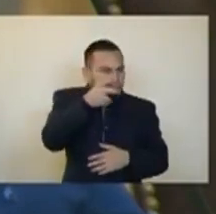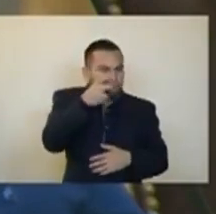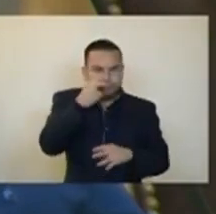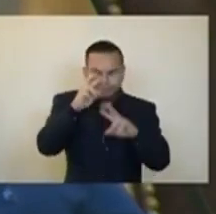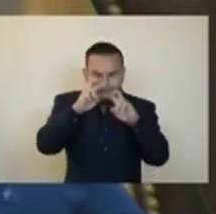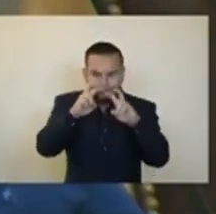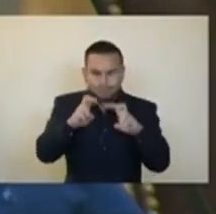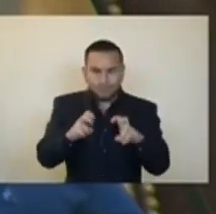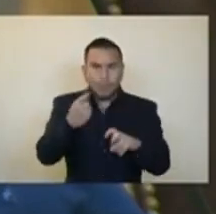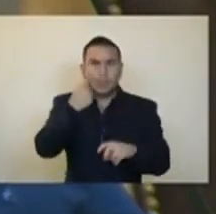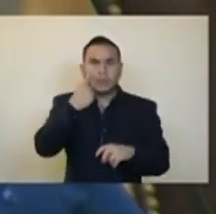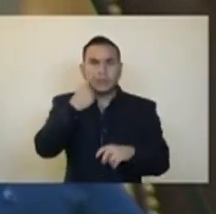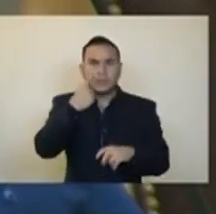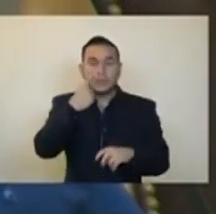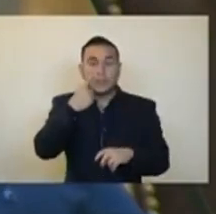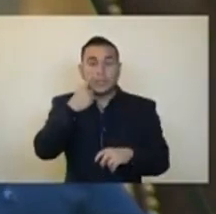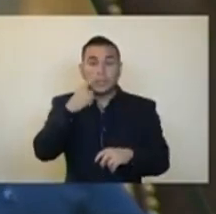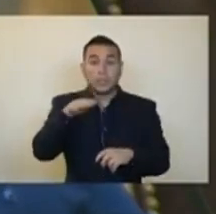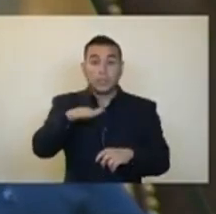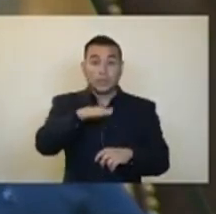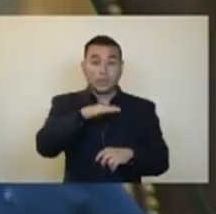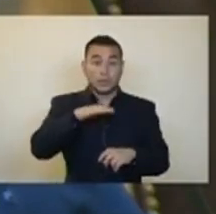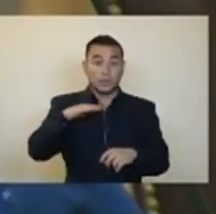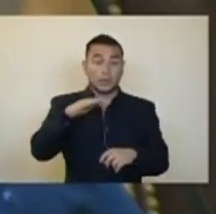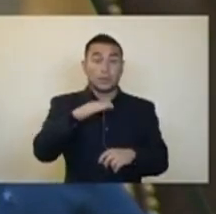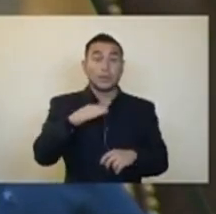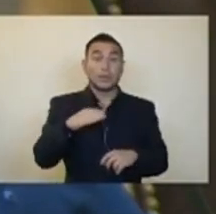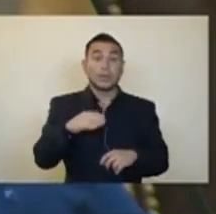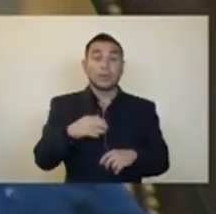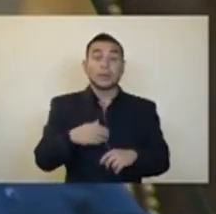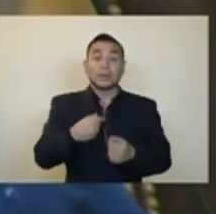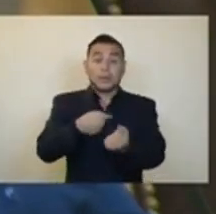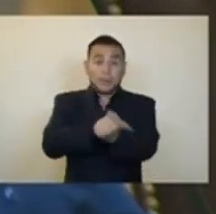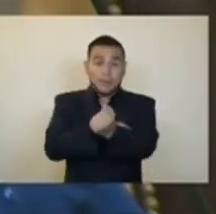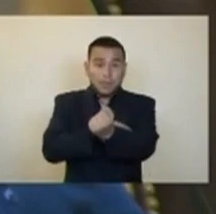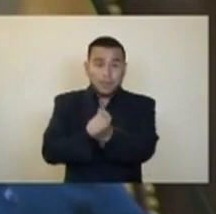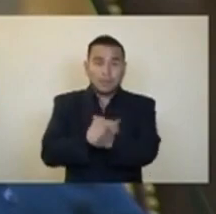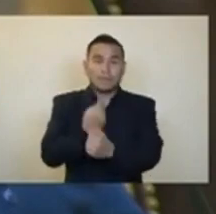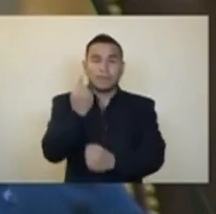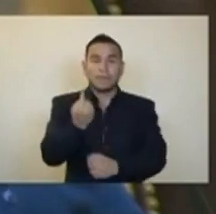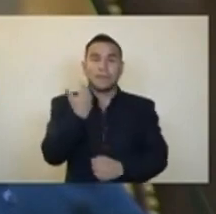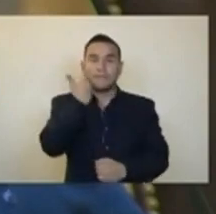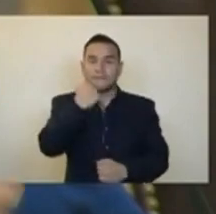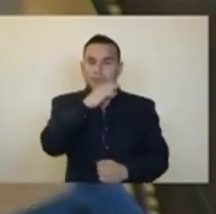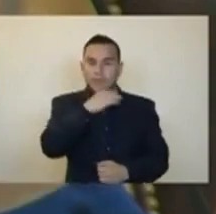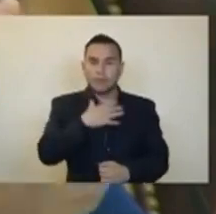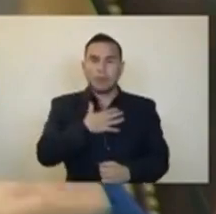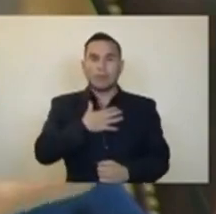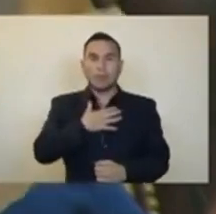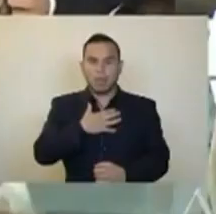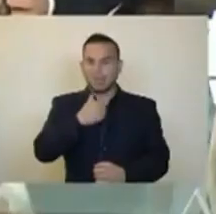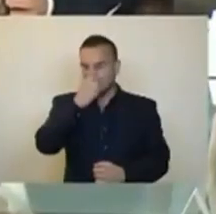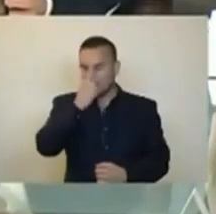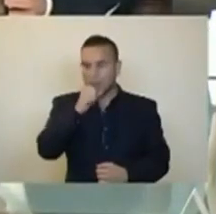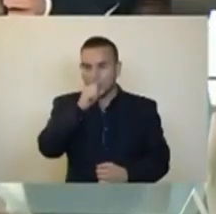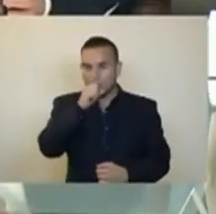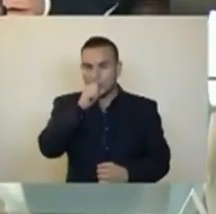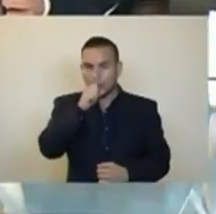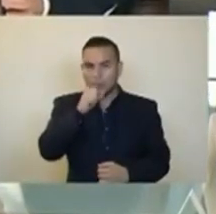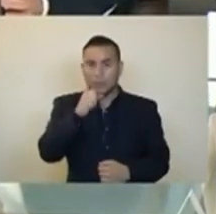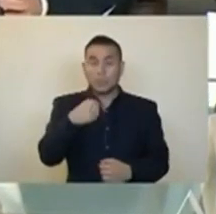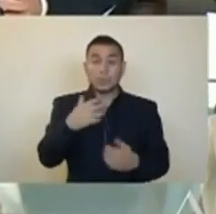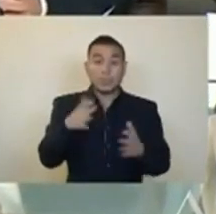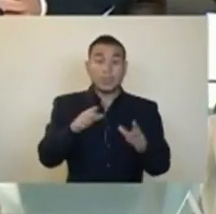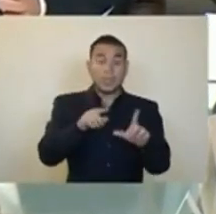en la sala de situación de los pacientes respiratorios ha tenido incrementos o disminuciones